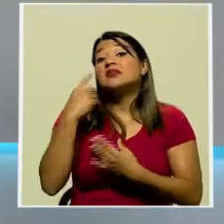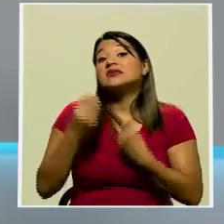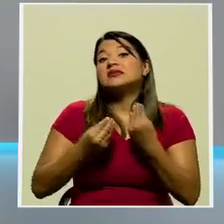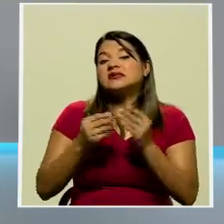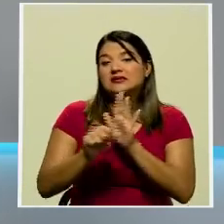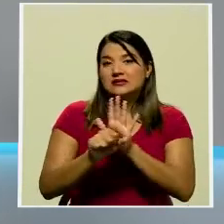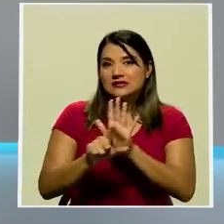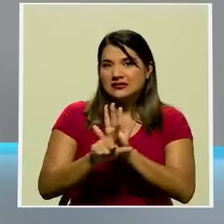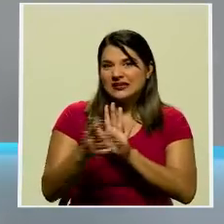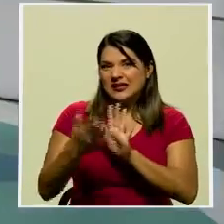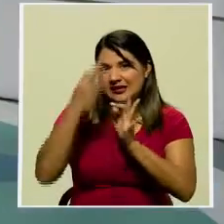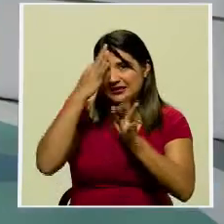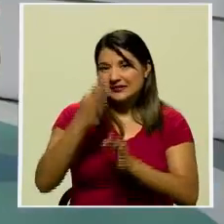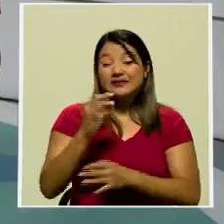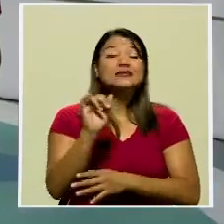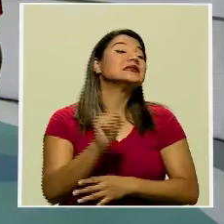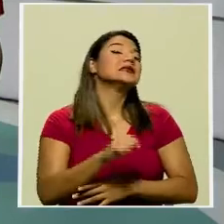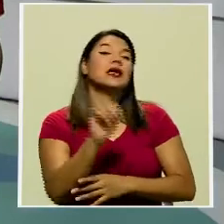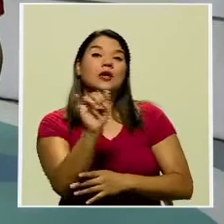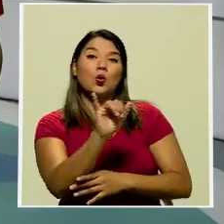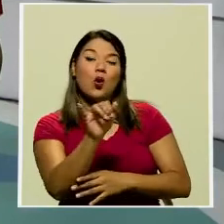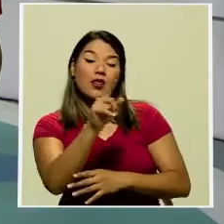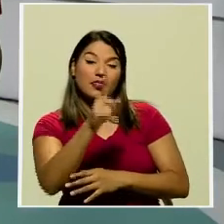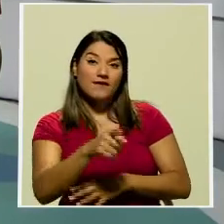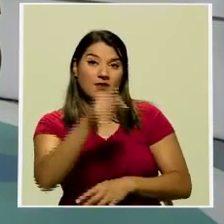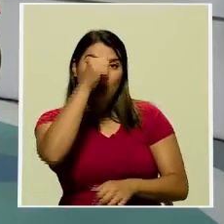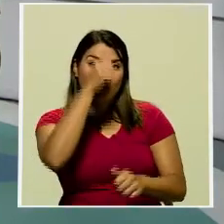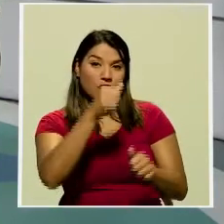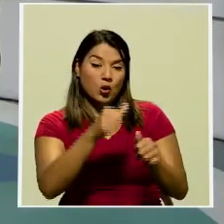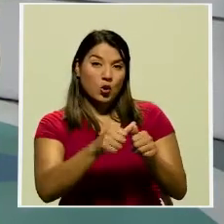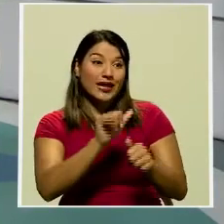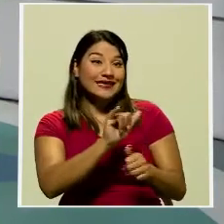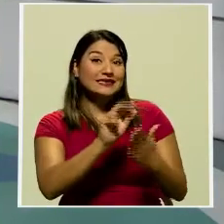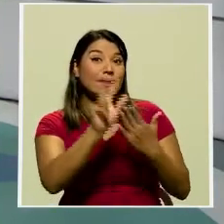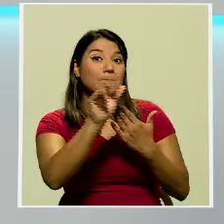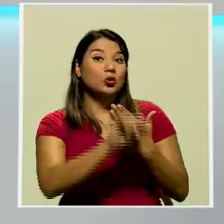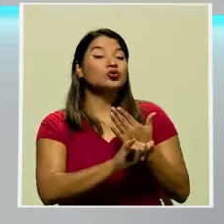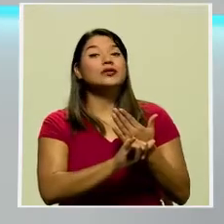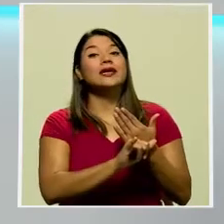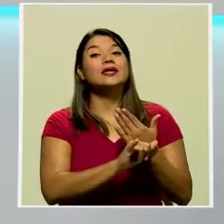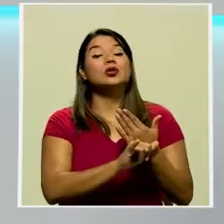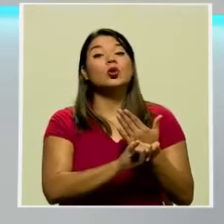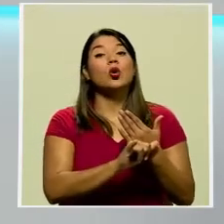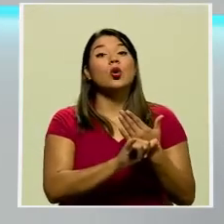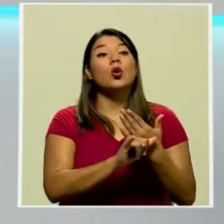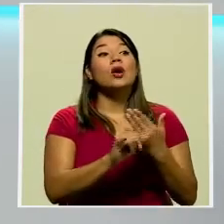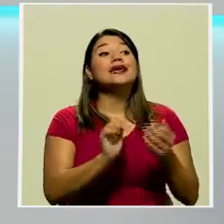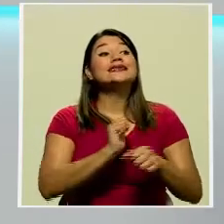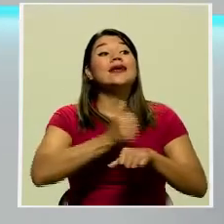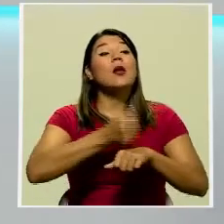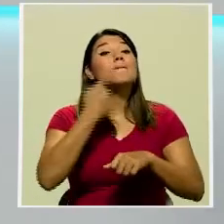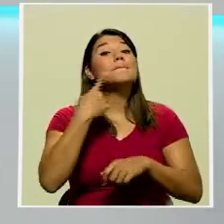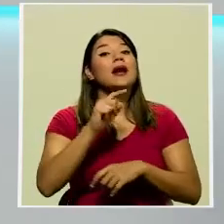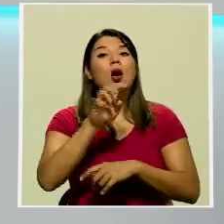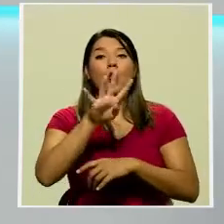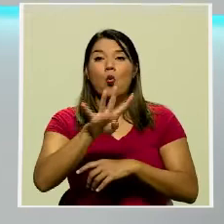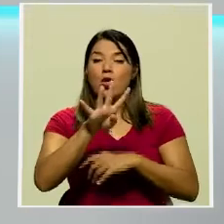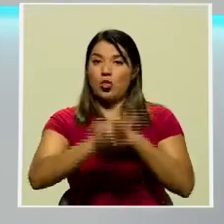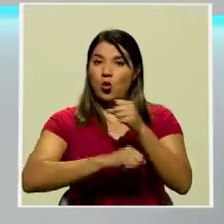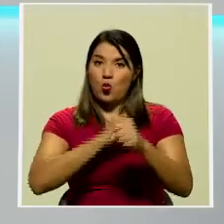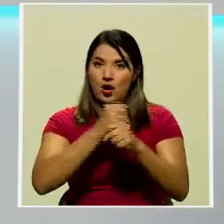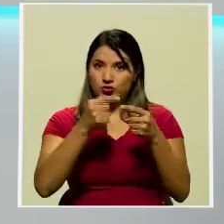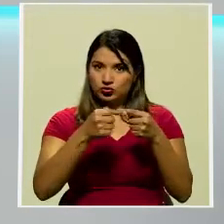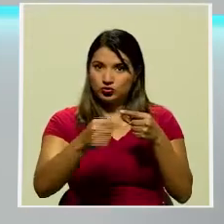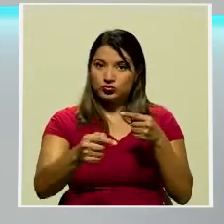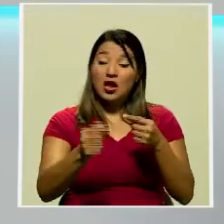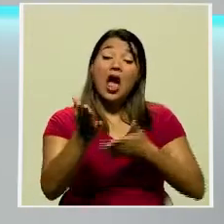Legislativa. Así es, también hay que tener en cuenta que esta iniciativa se plantea para un periodo de 4 años. Hay instituciones que pueden estar